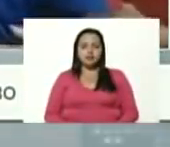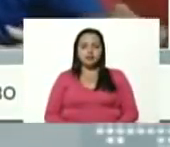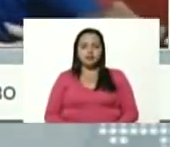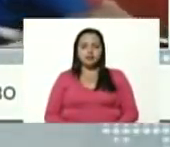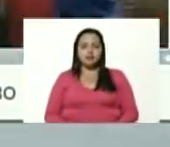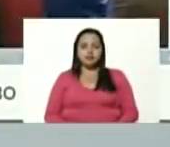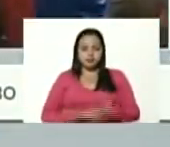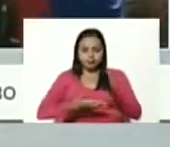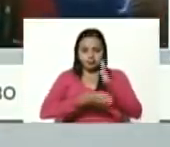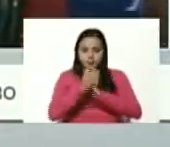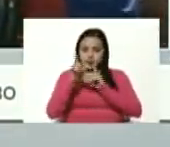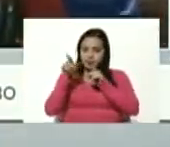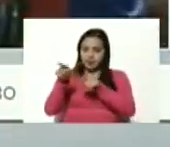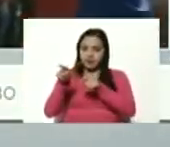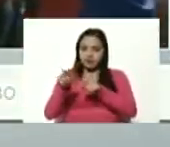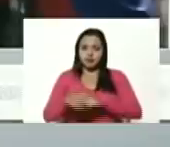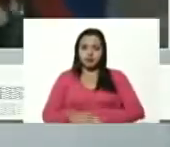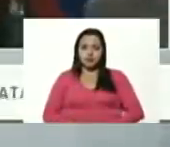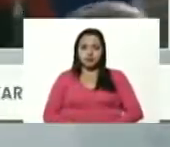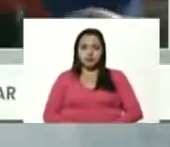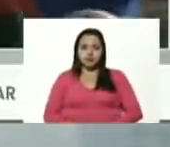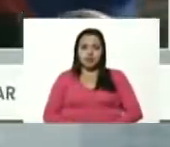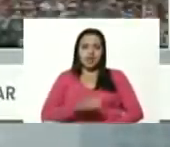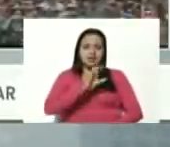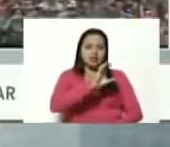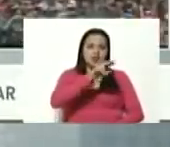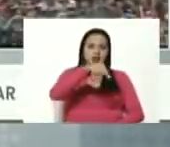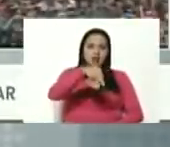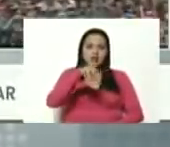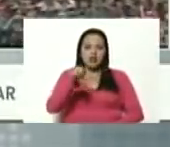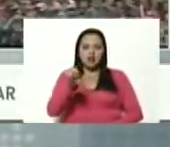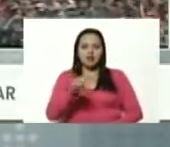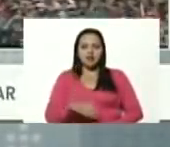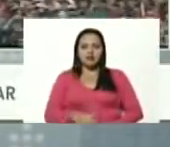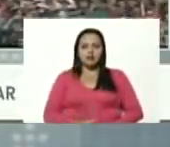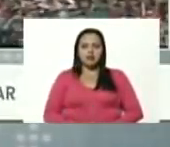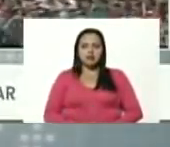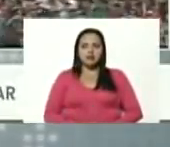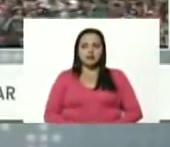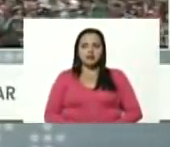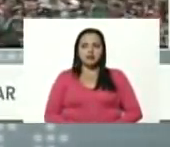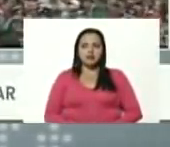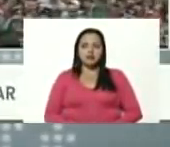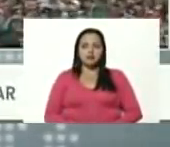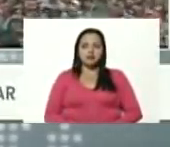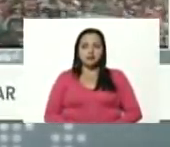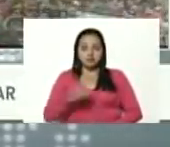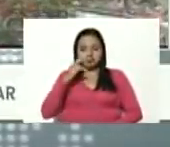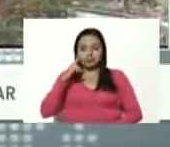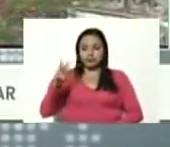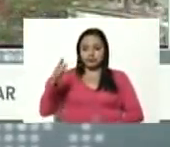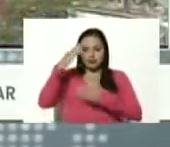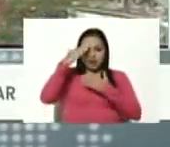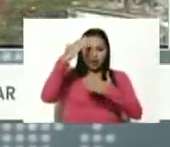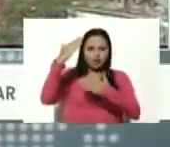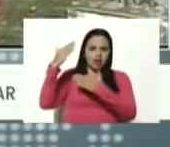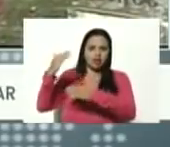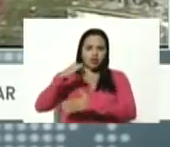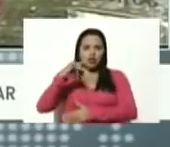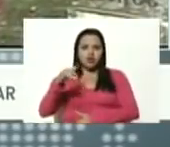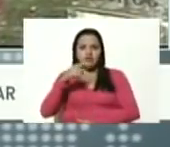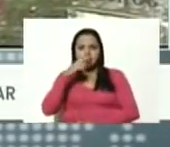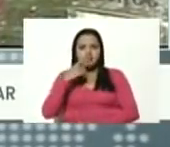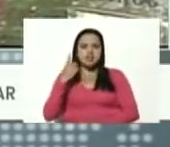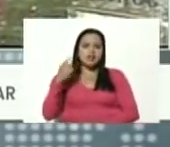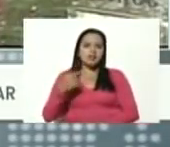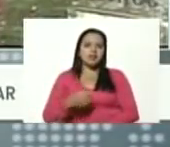iba allá al Consejo Nacional Electoral. Mira, ahí saludando a José Vicente y a García